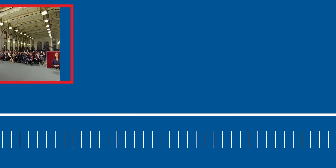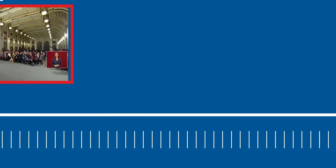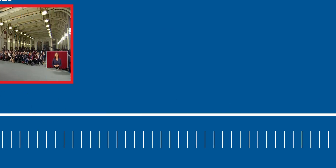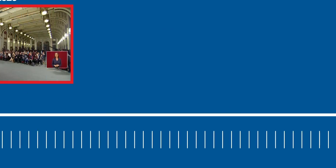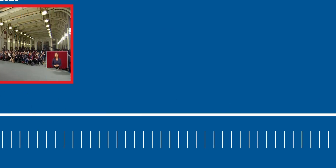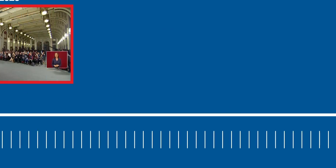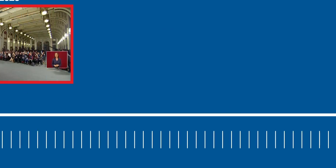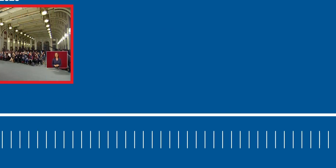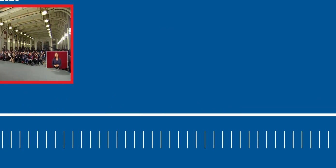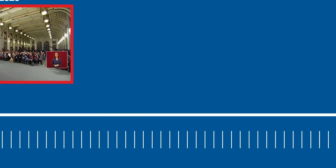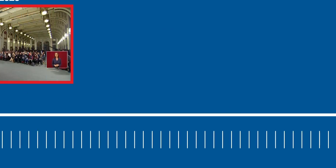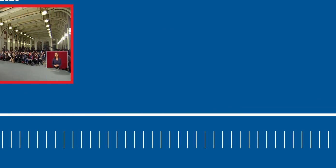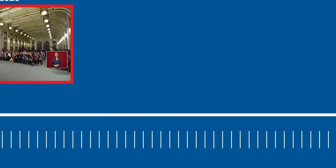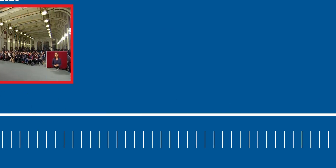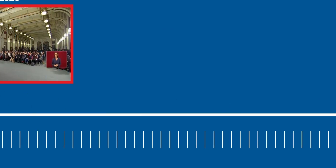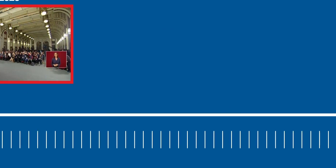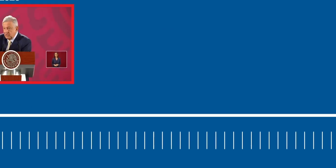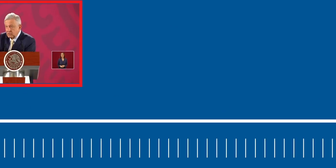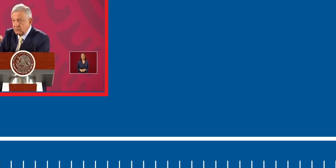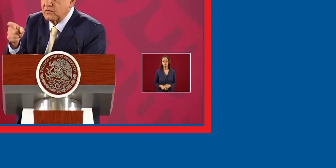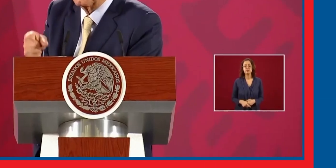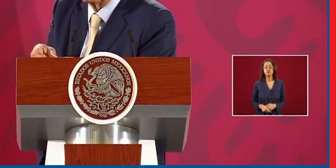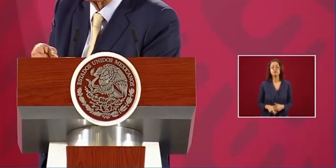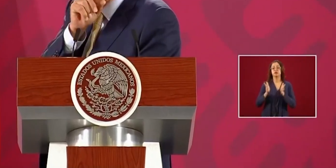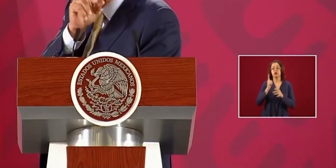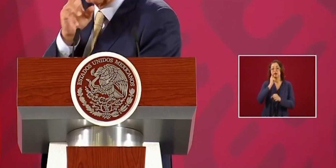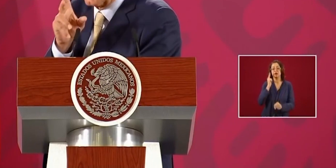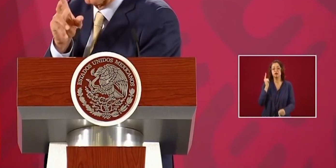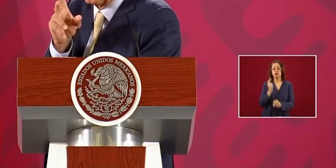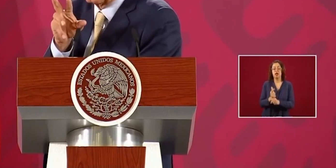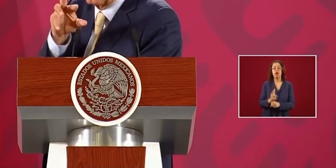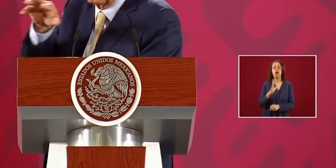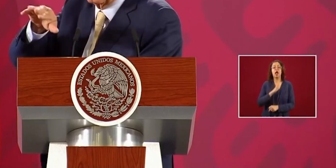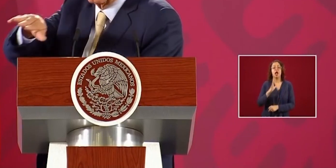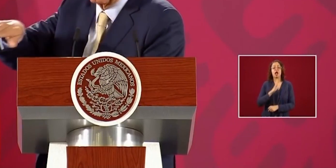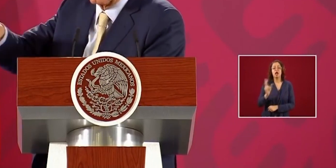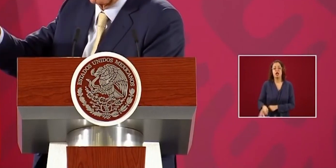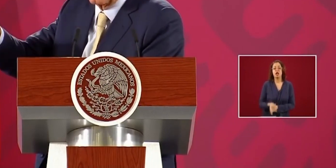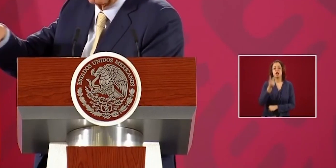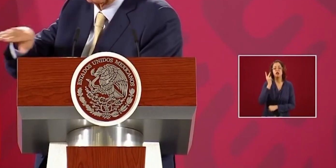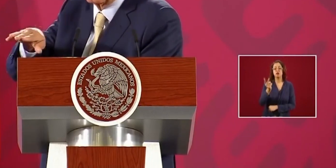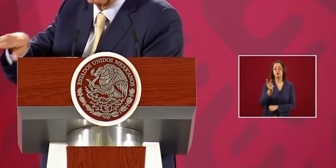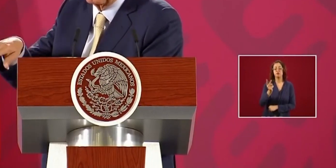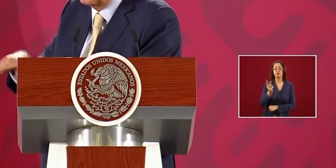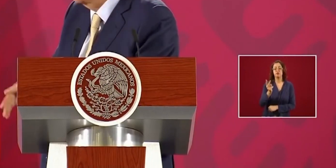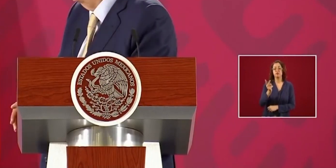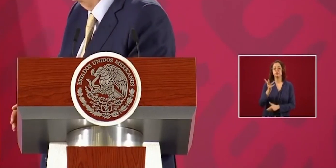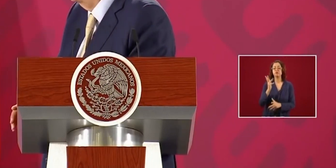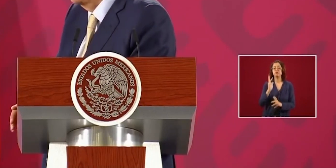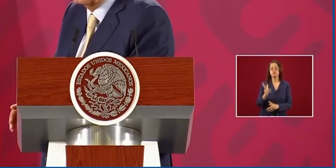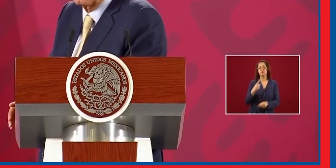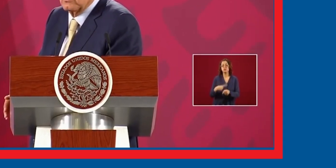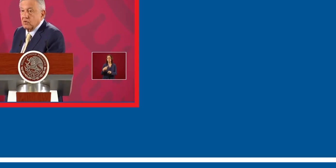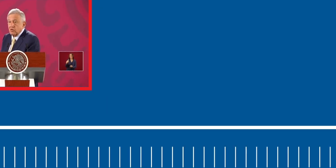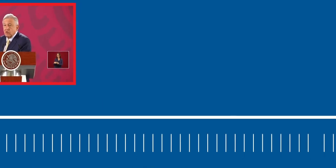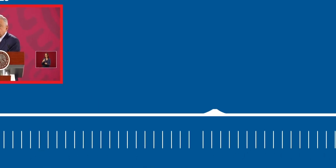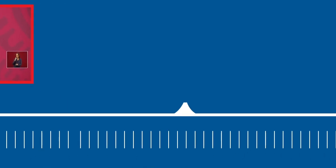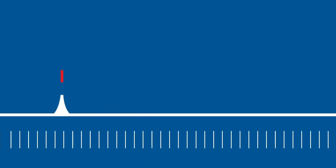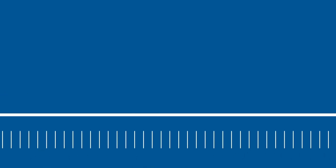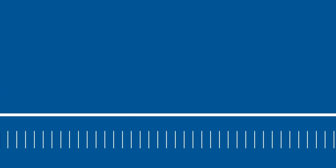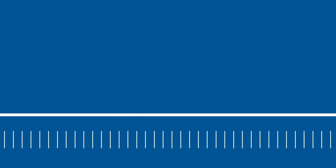Ya hay identificación de lo del virus, dos casos, uno ya descartado por completo.